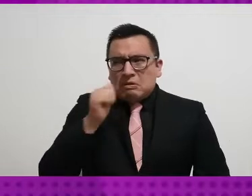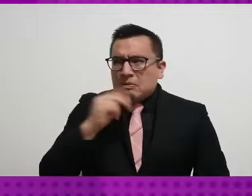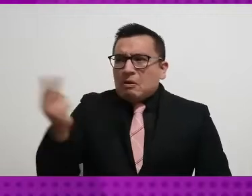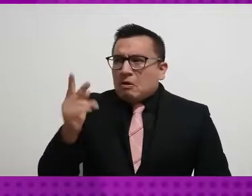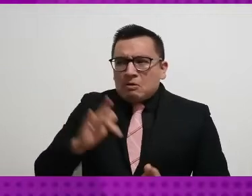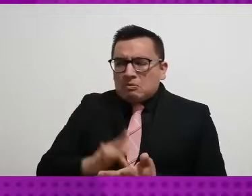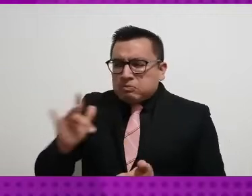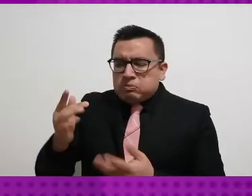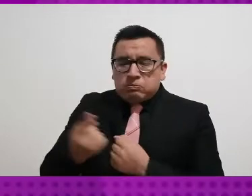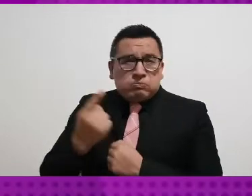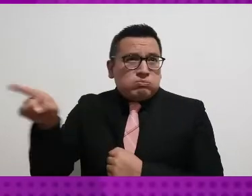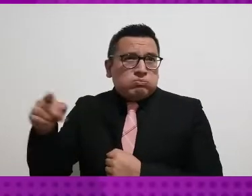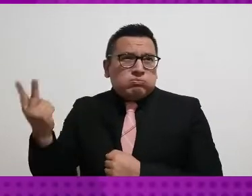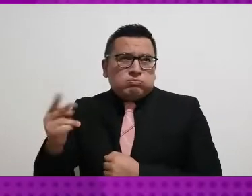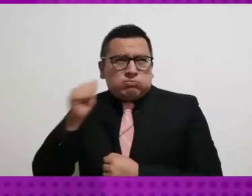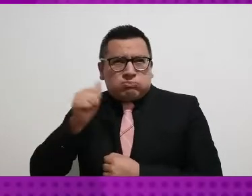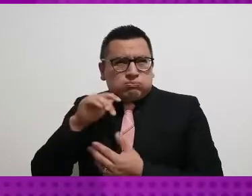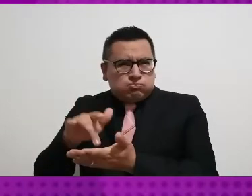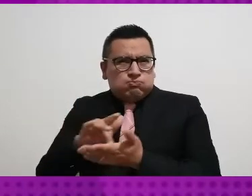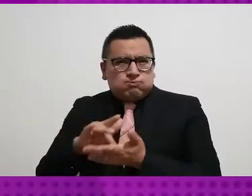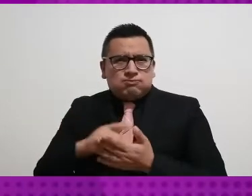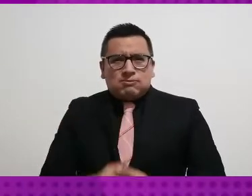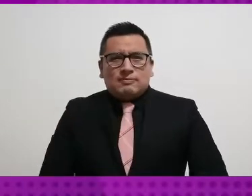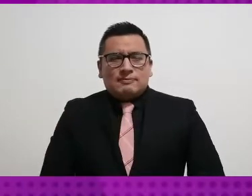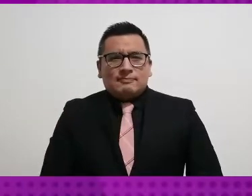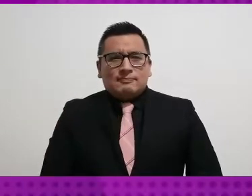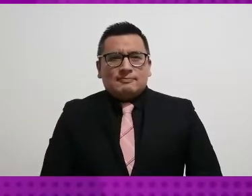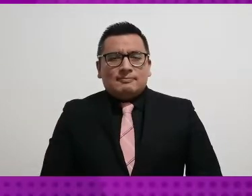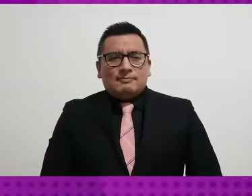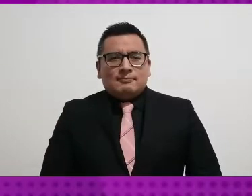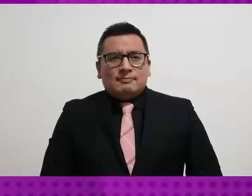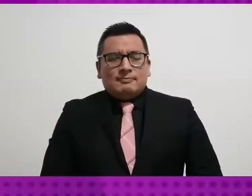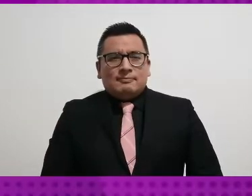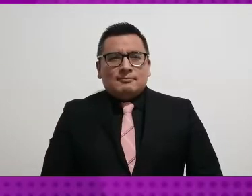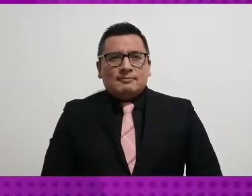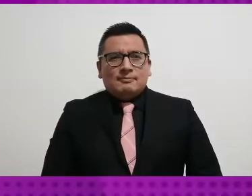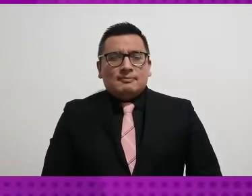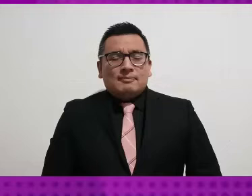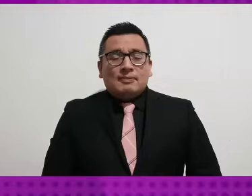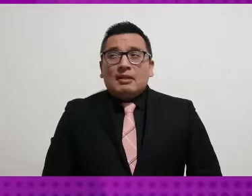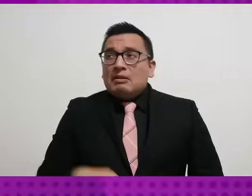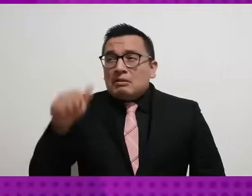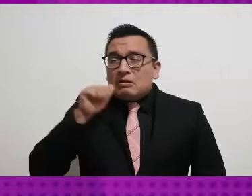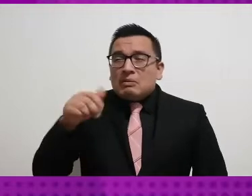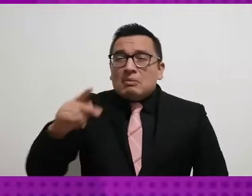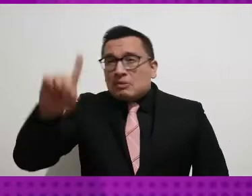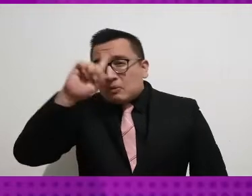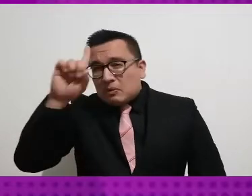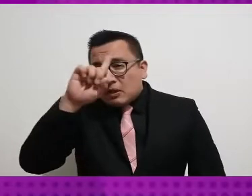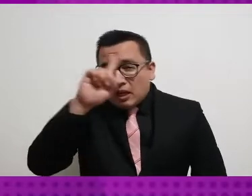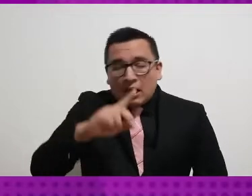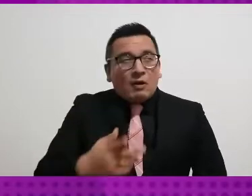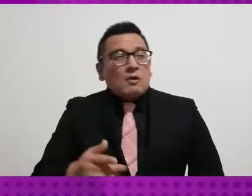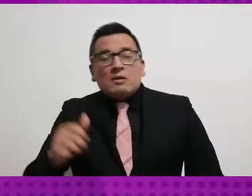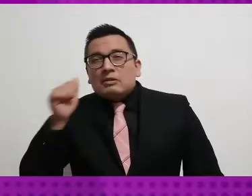siempre les he agradecido mucho por todo el apoyo que ellos me han dado en toda esta parte de apoyo emocional, moral y bueno, mi